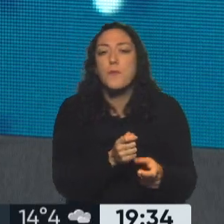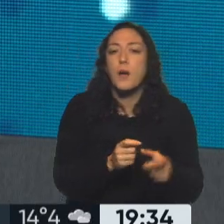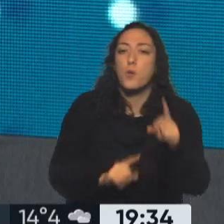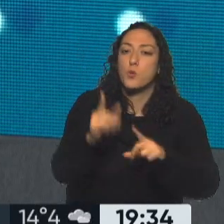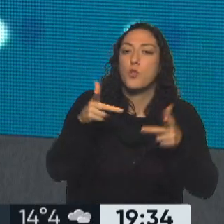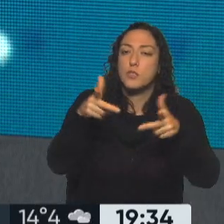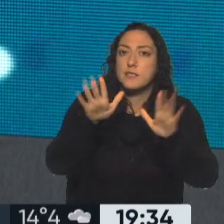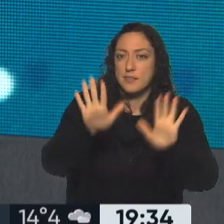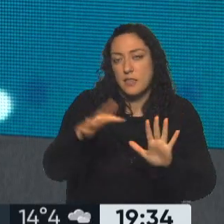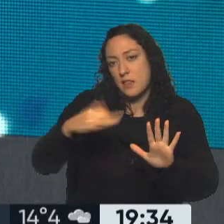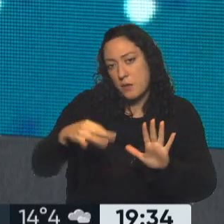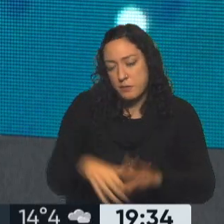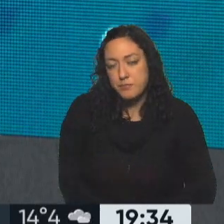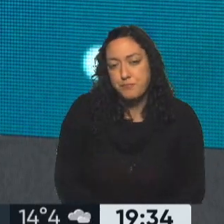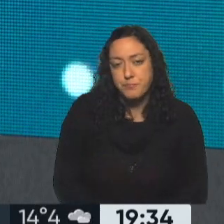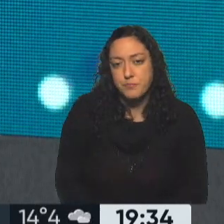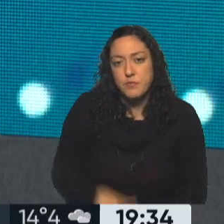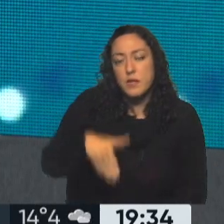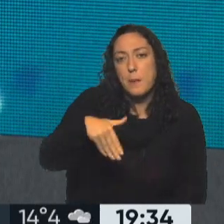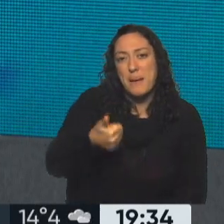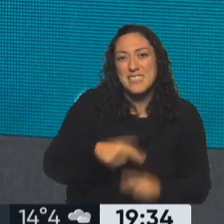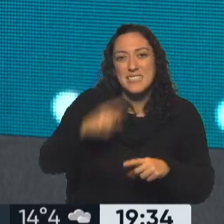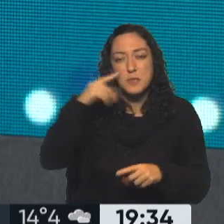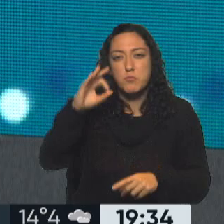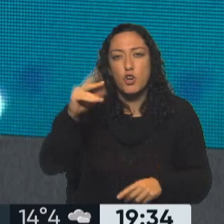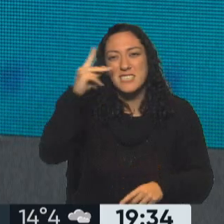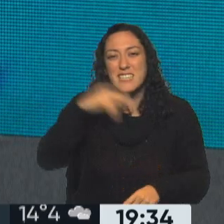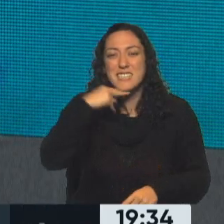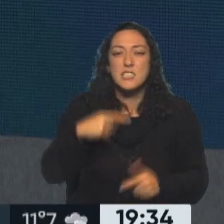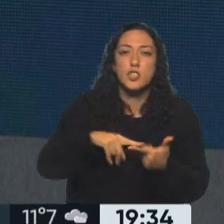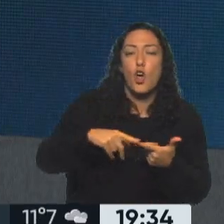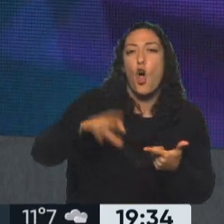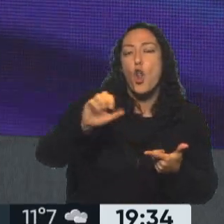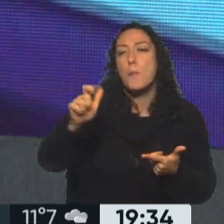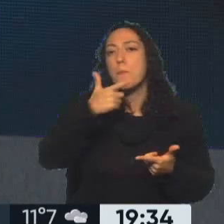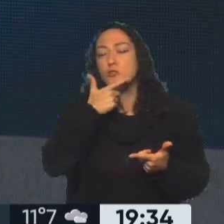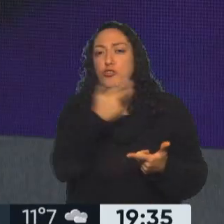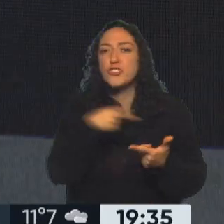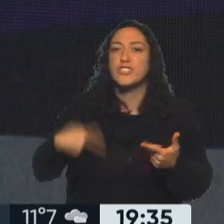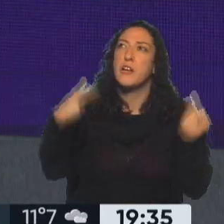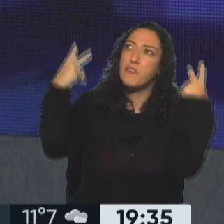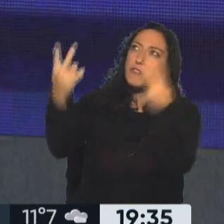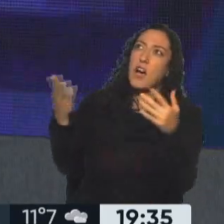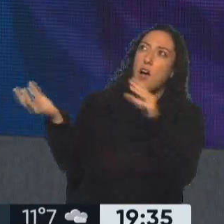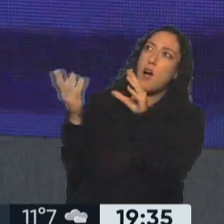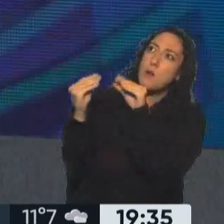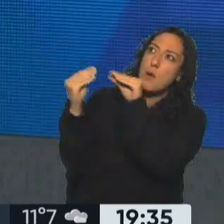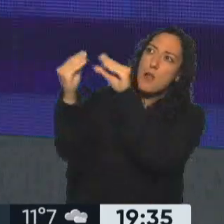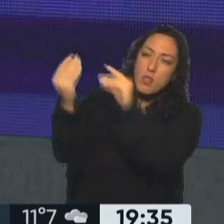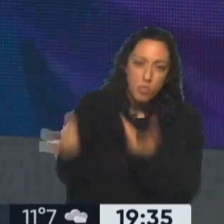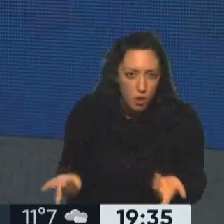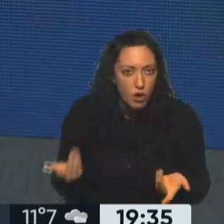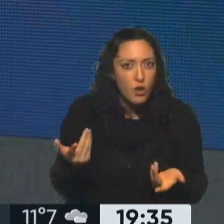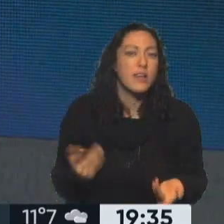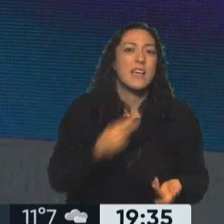debería suceder. ¿Qué estarán hablando Máximo Kirchner, por ejemplo, y Juan Manuel Olmos en el viaje a China, en este primer viaje que hace